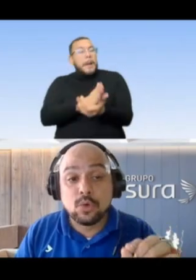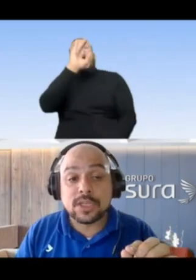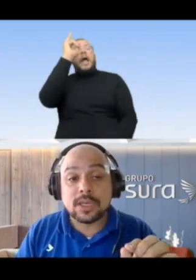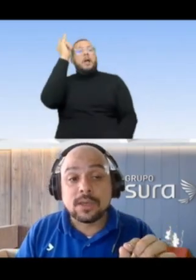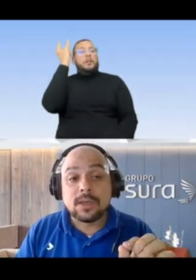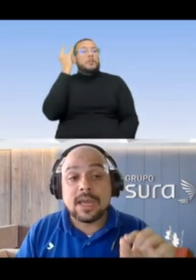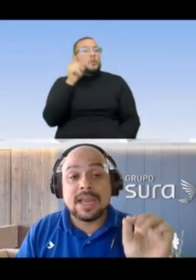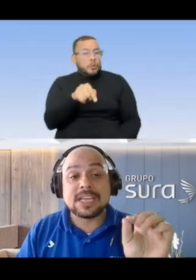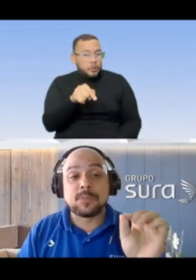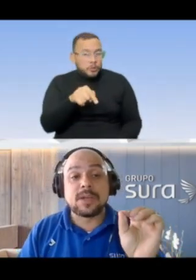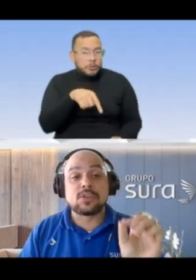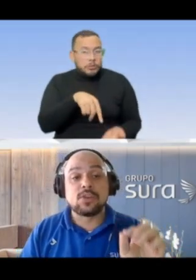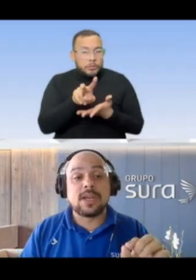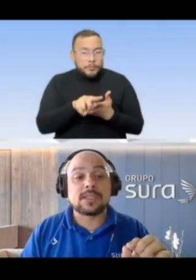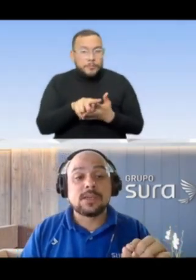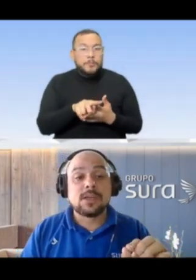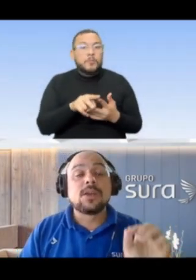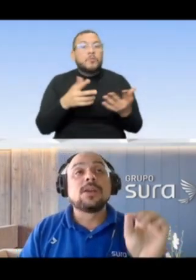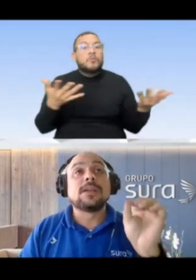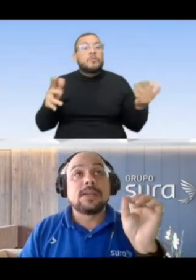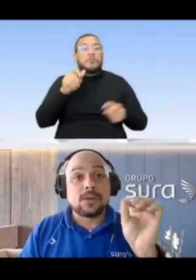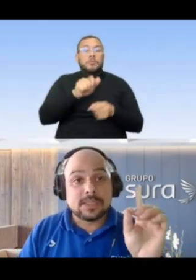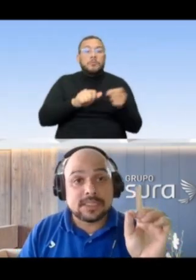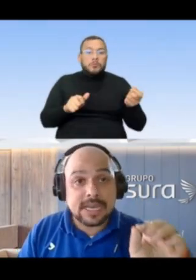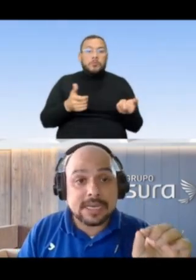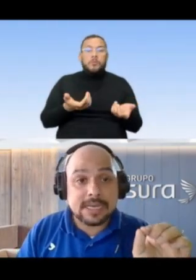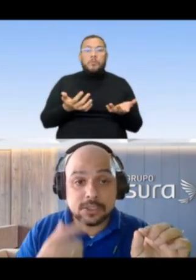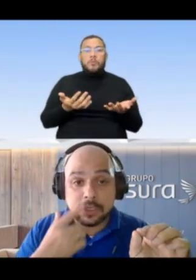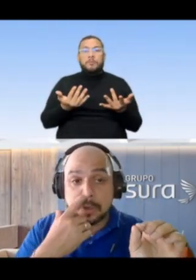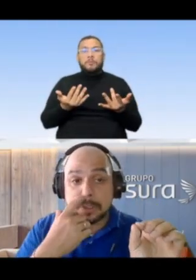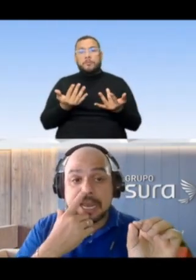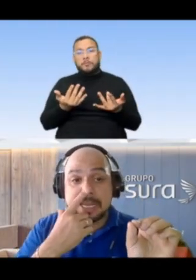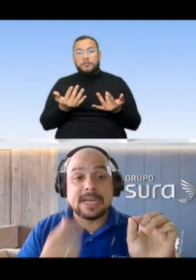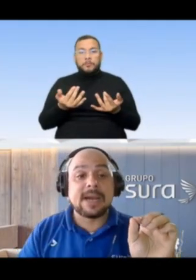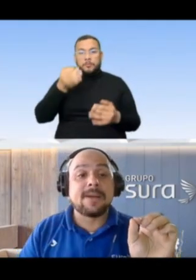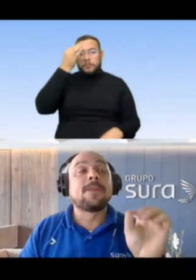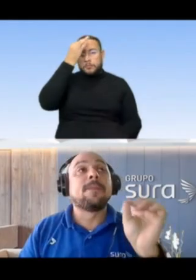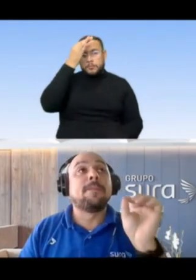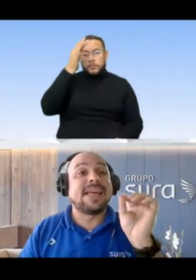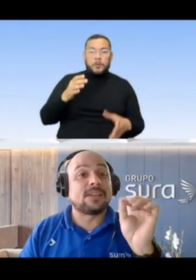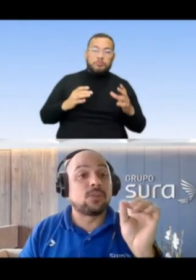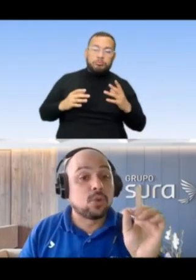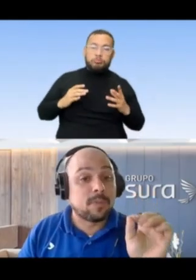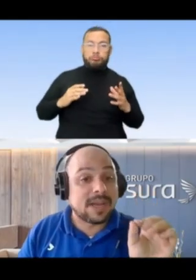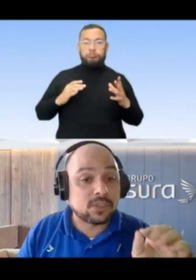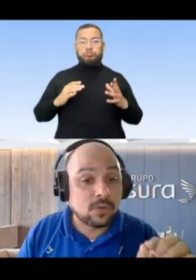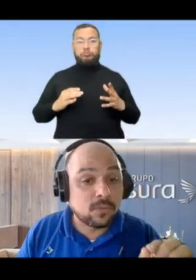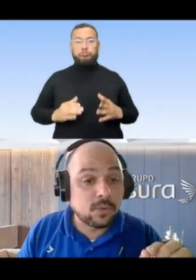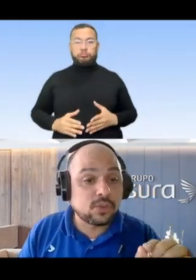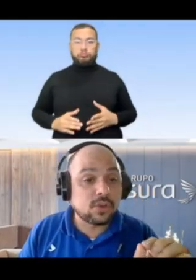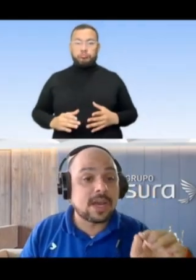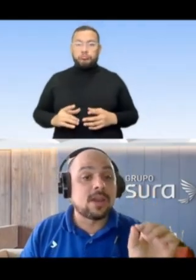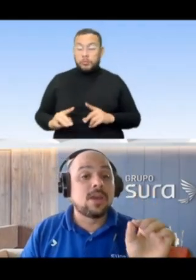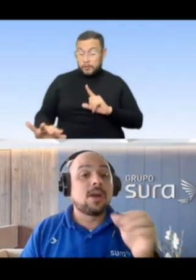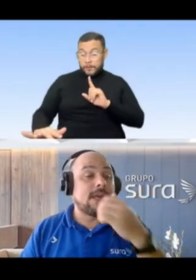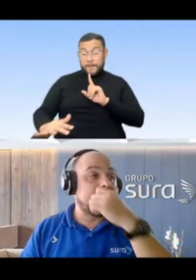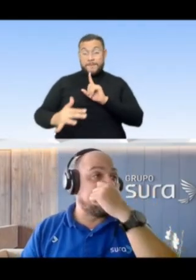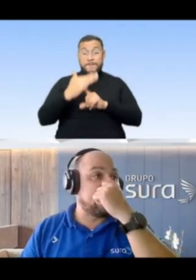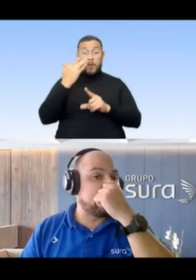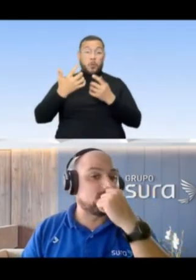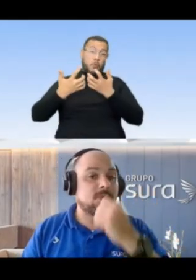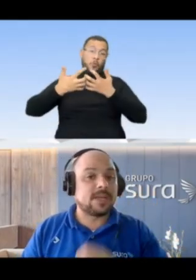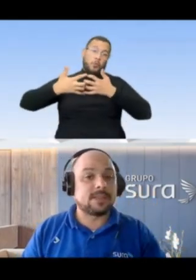Se produce en las personas si hay lesión orgánica, perturbación